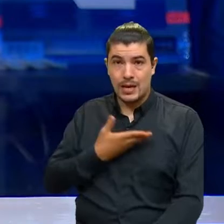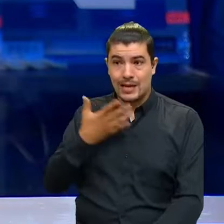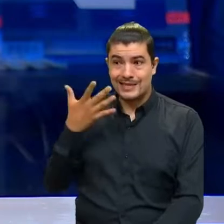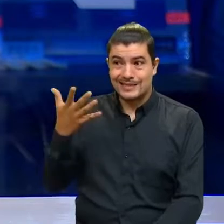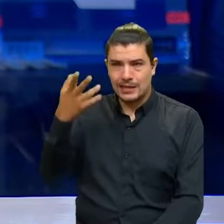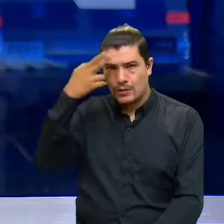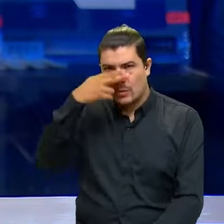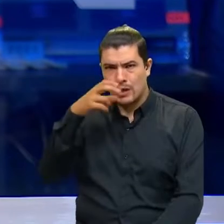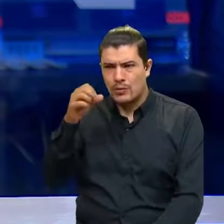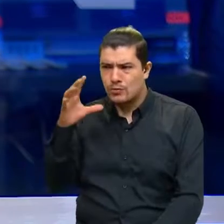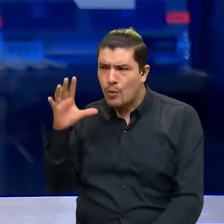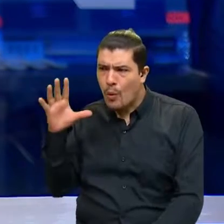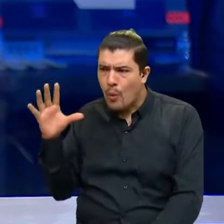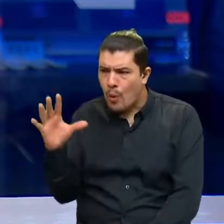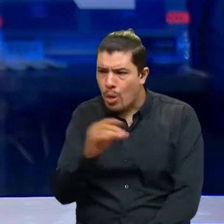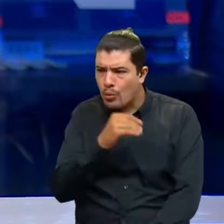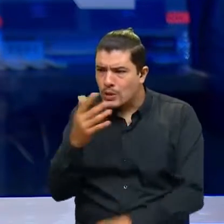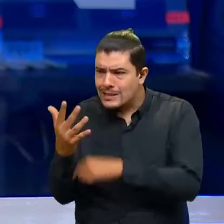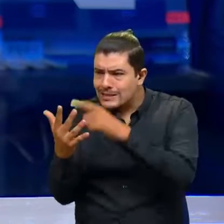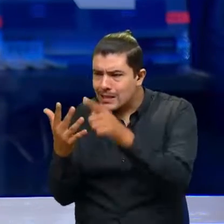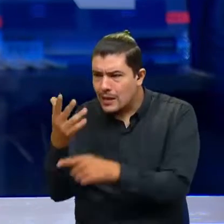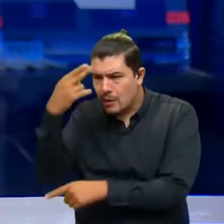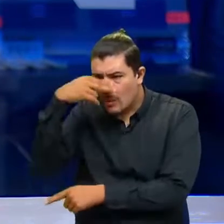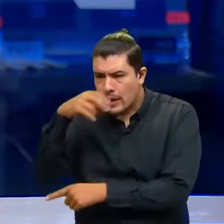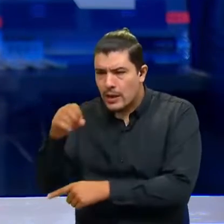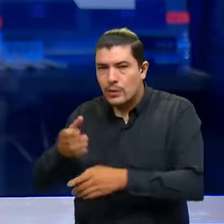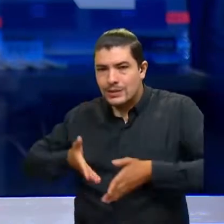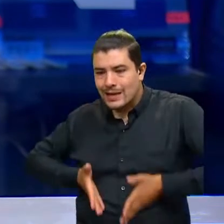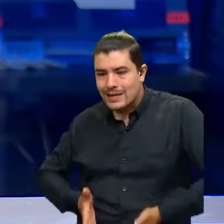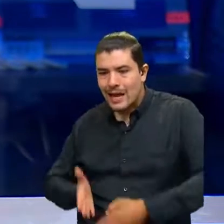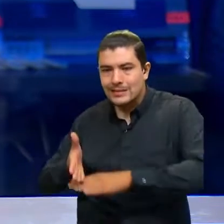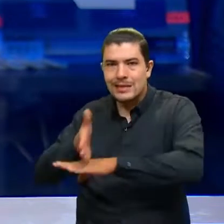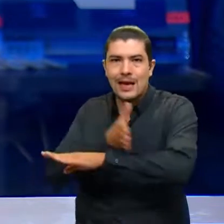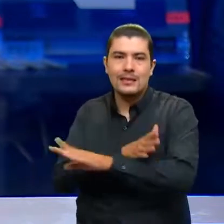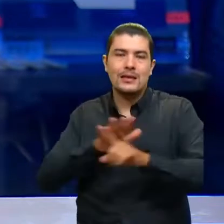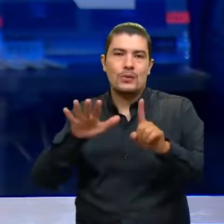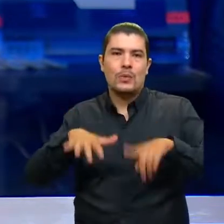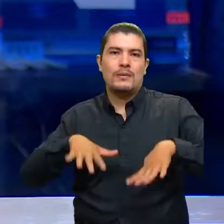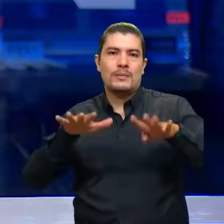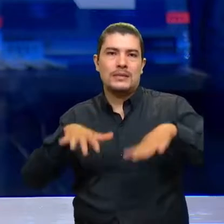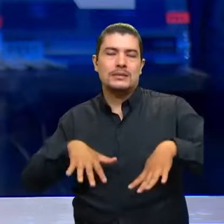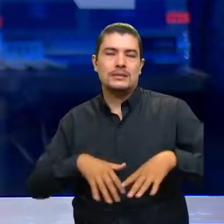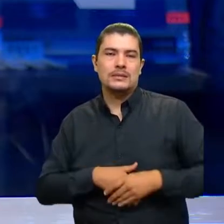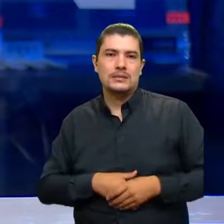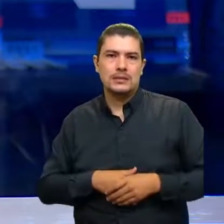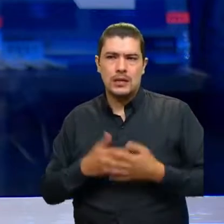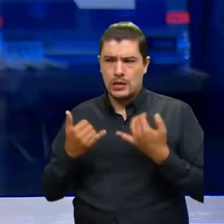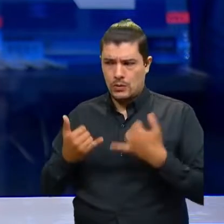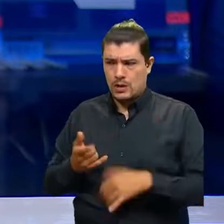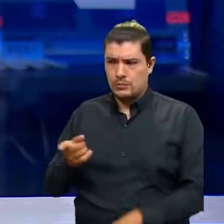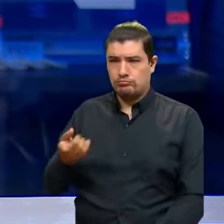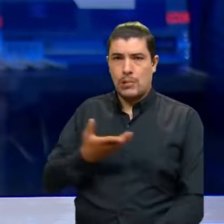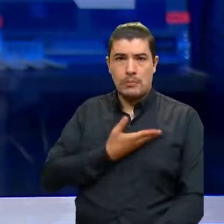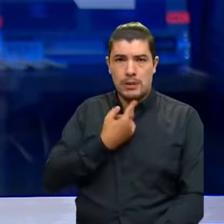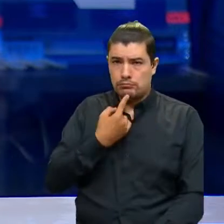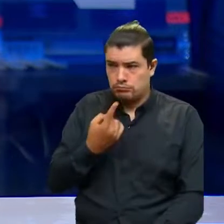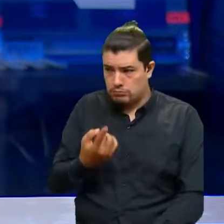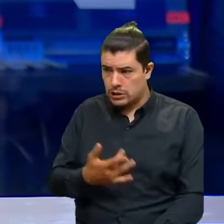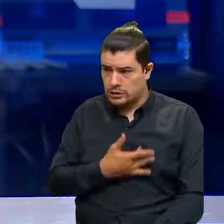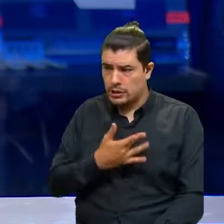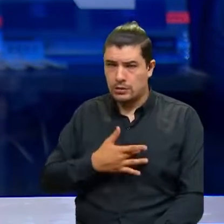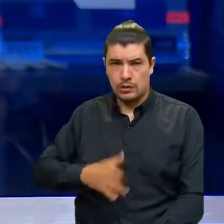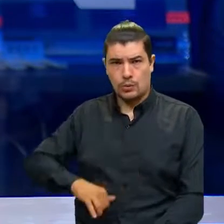nacieron prematuros. A pesar de la lucha por sacarlos adelante y que estén en buenas condiciones de salud, hoy se siente orgullosa y dice que son la razón de su